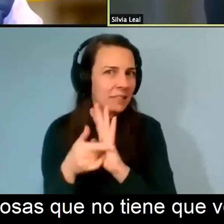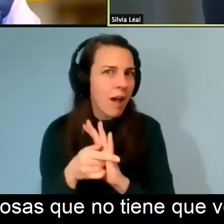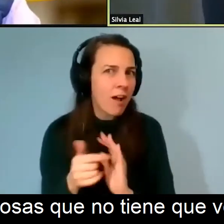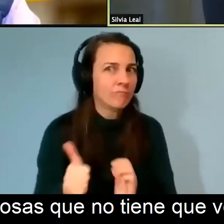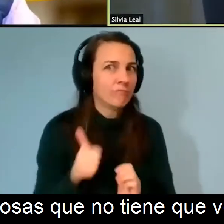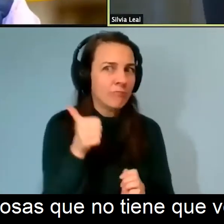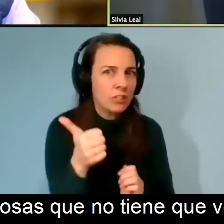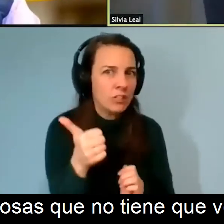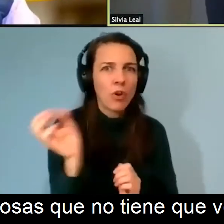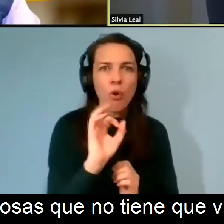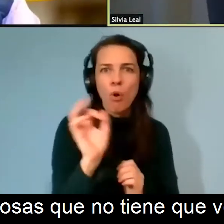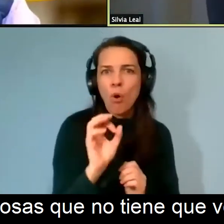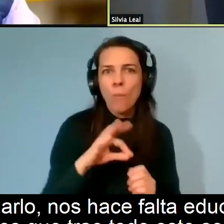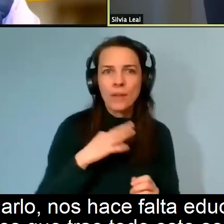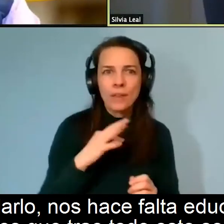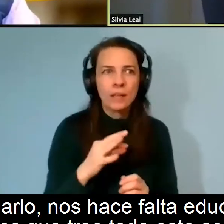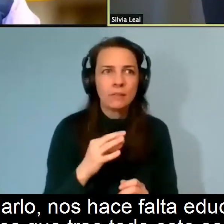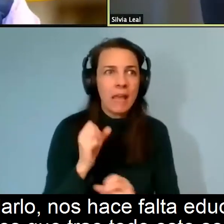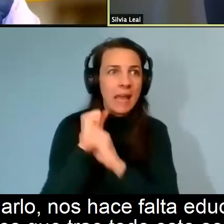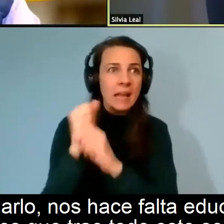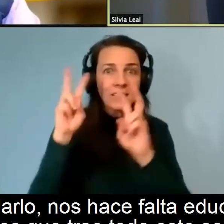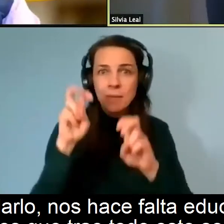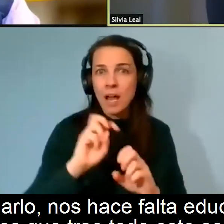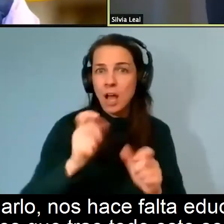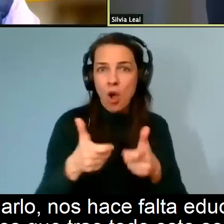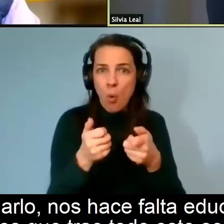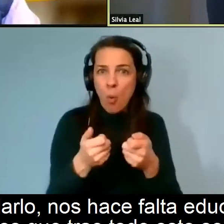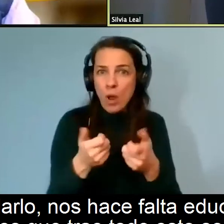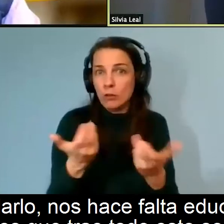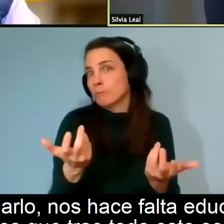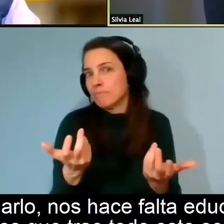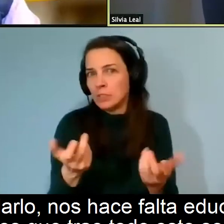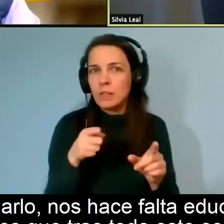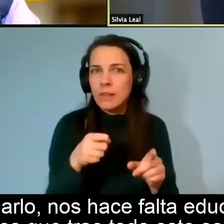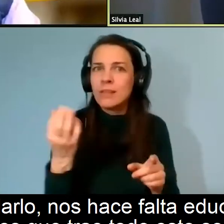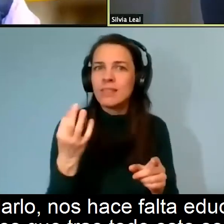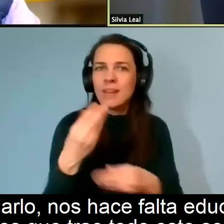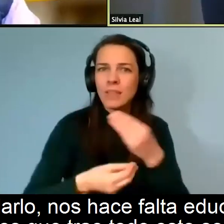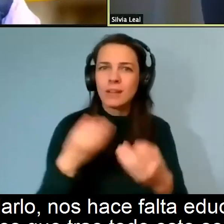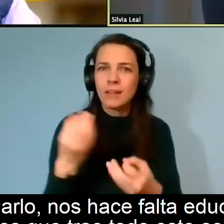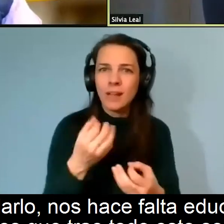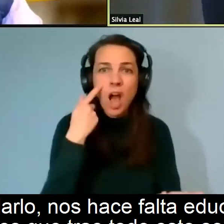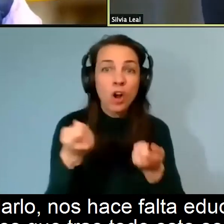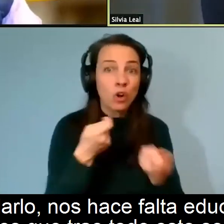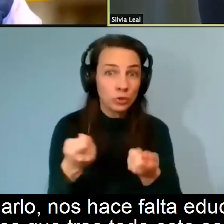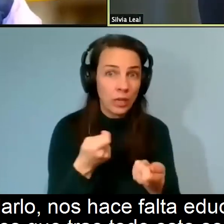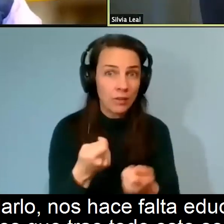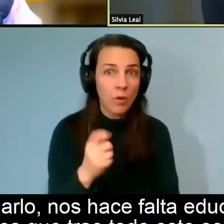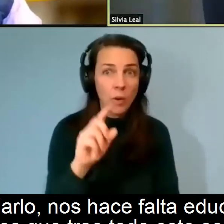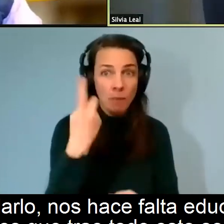cosas que no tienen nada que ver con la tecnología. Entonces, aquí lo que hay que hacer es controlarlo. Aquí nos hace falta